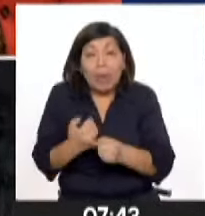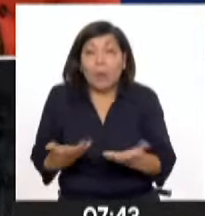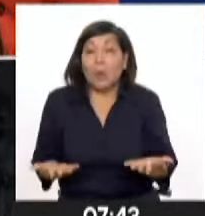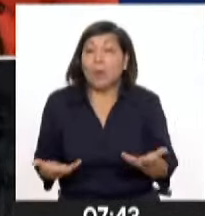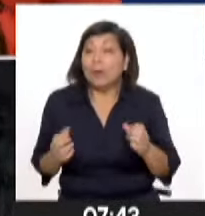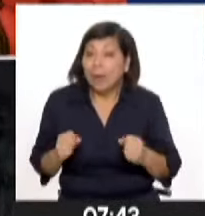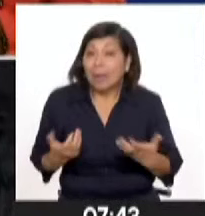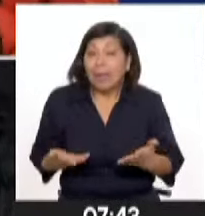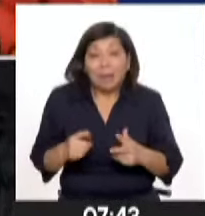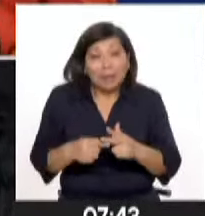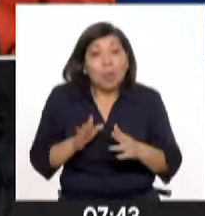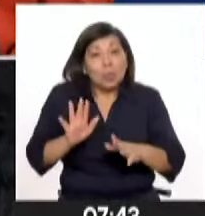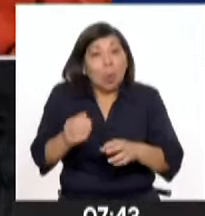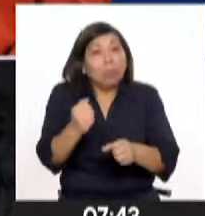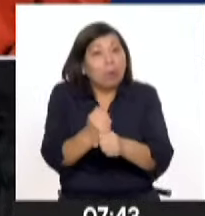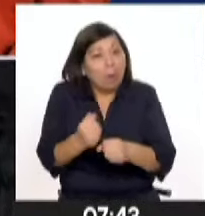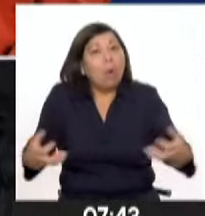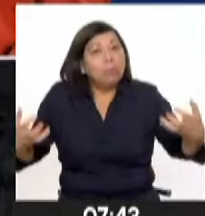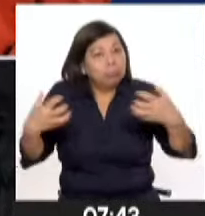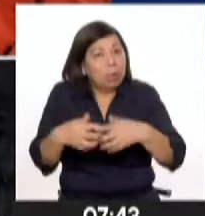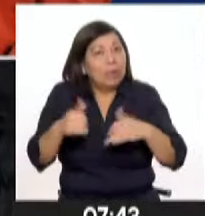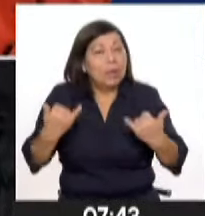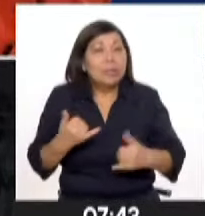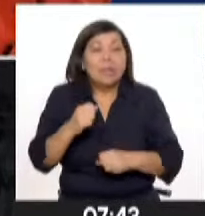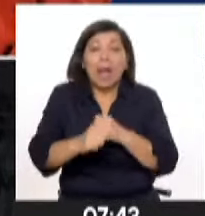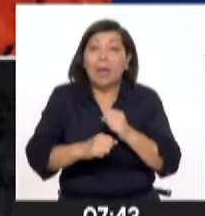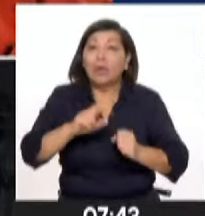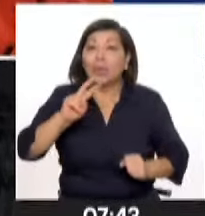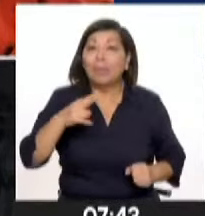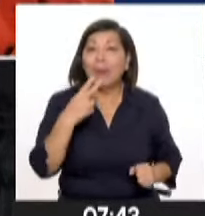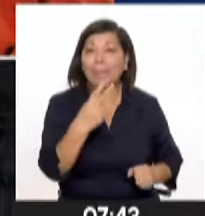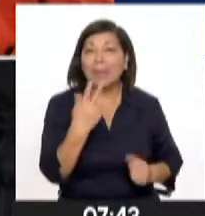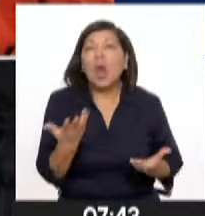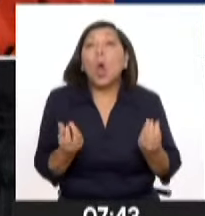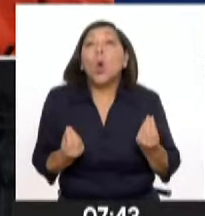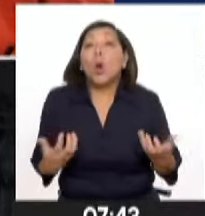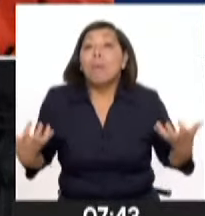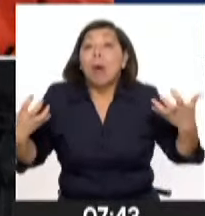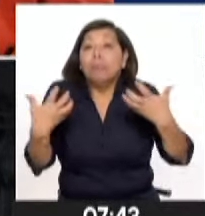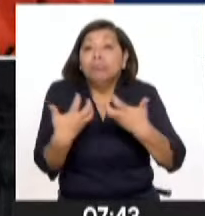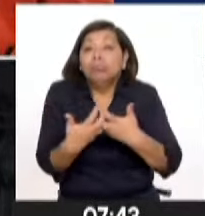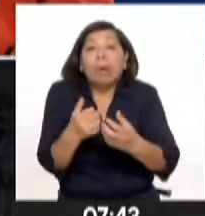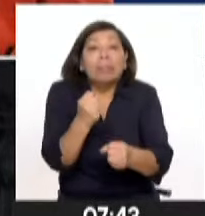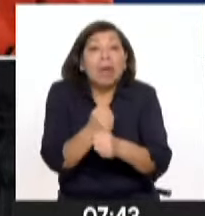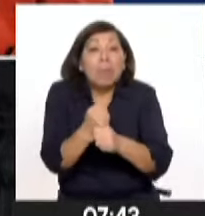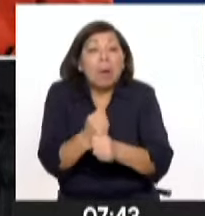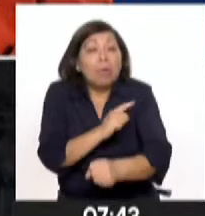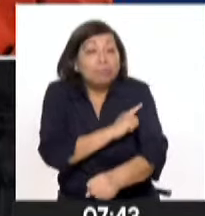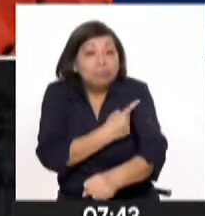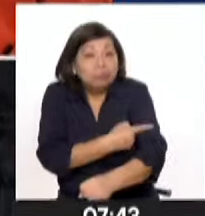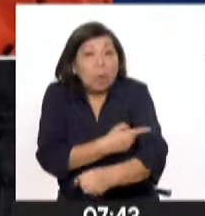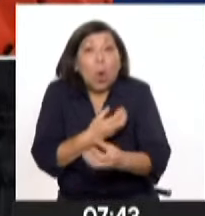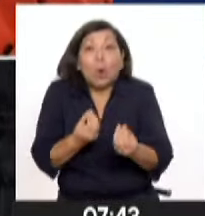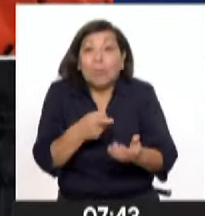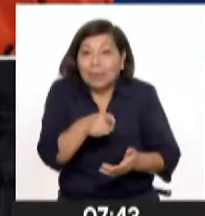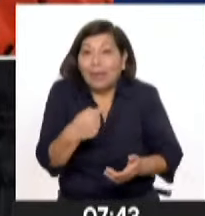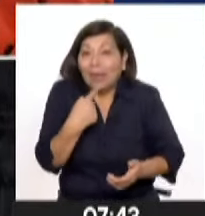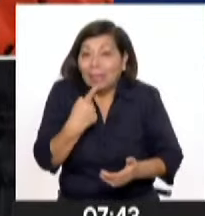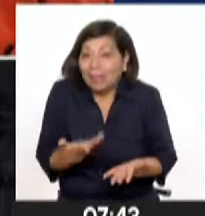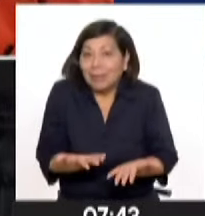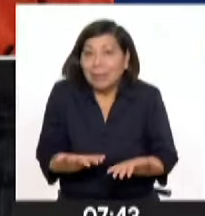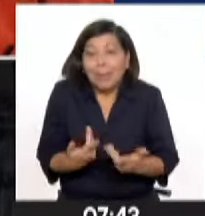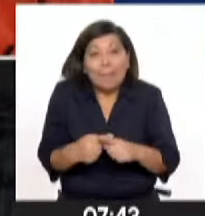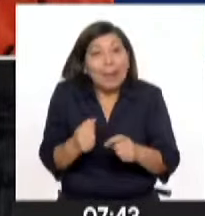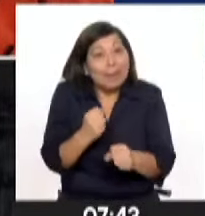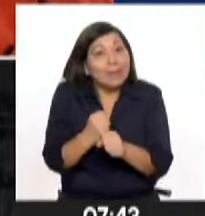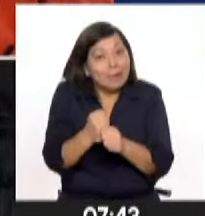autoridades que, bueno, han iniciado su gestión también este 2023. ¿Cómo están articulando esfuerzos? Porque, como usted señala, la